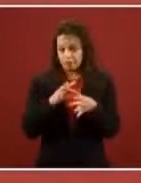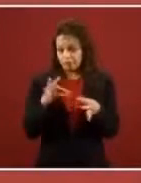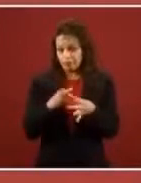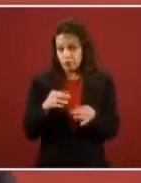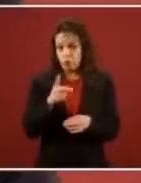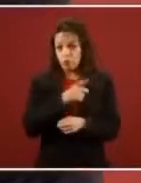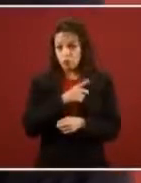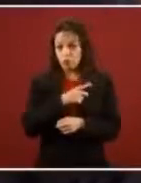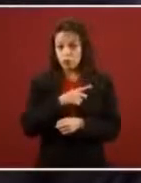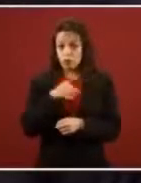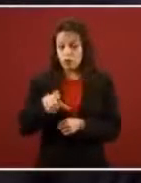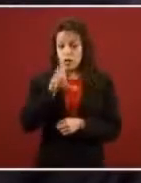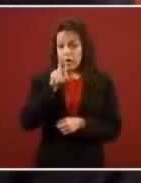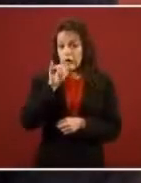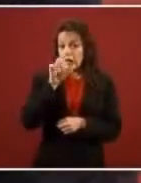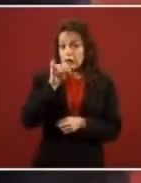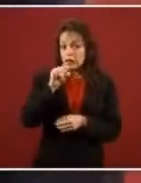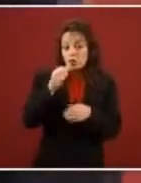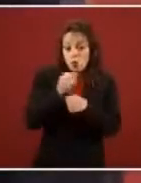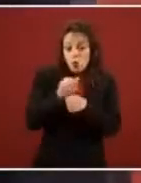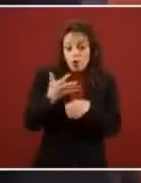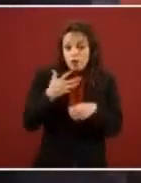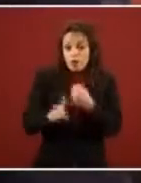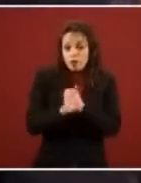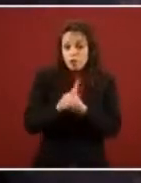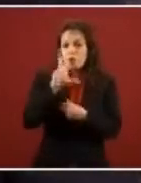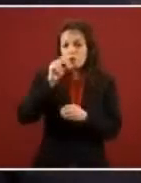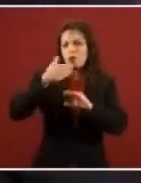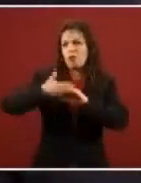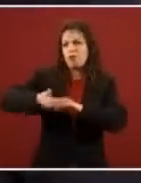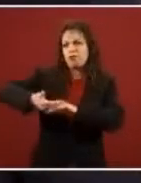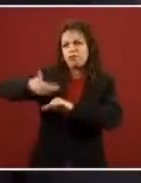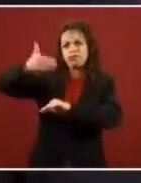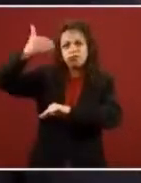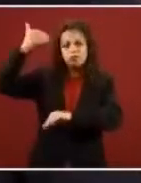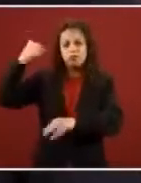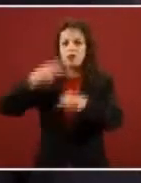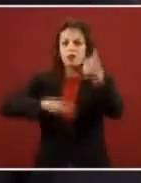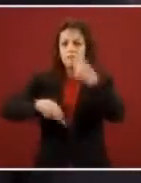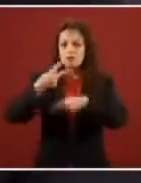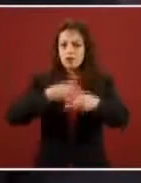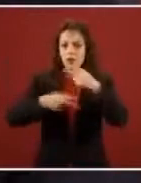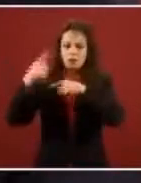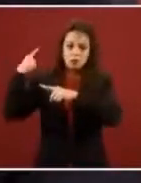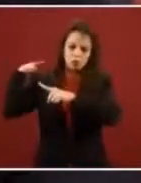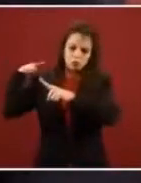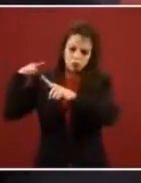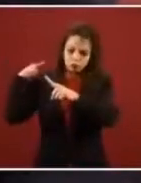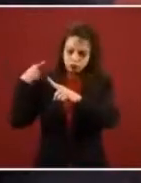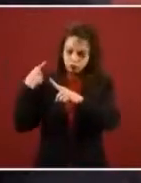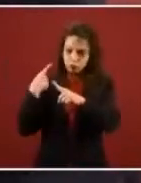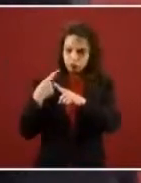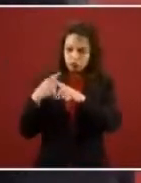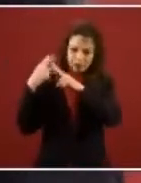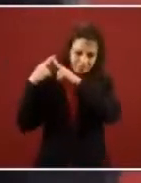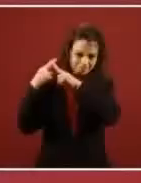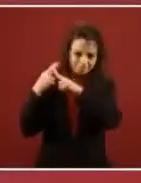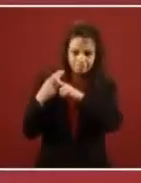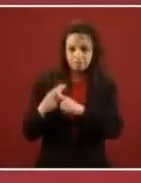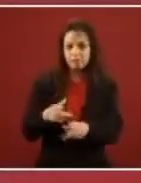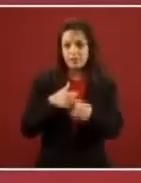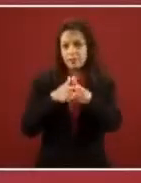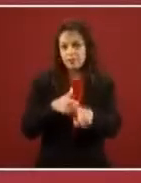sino de una decadencia, de un proceso de degradación progresiva. Eso es lo que